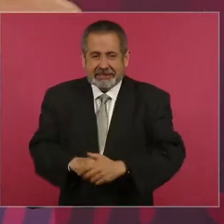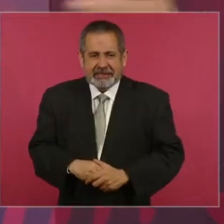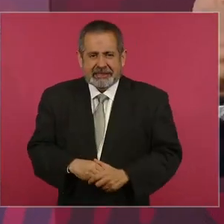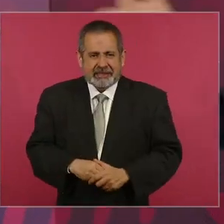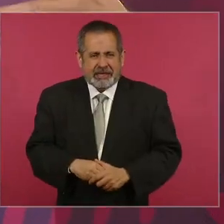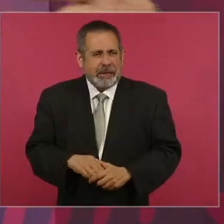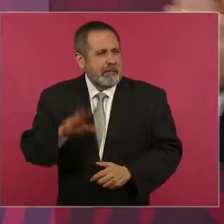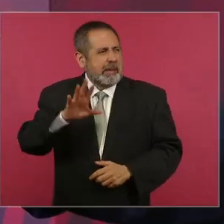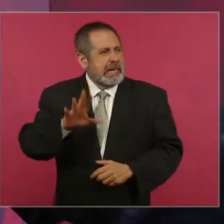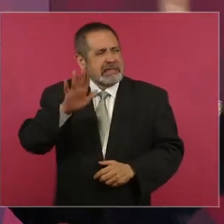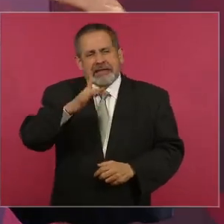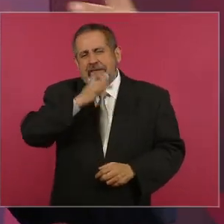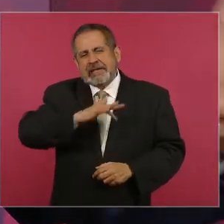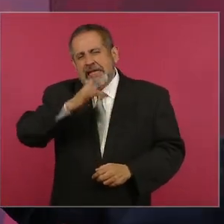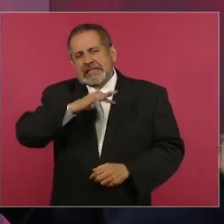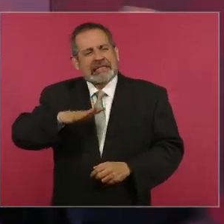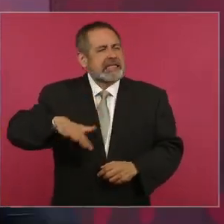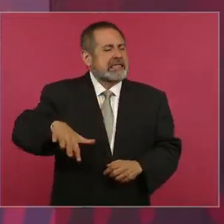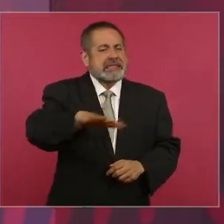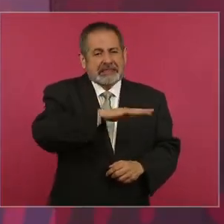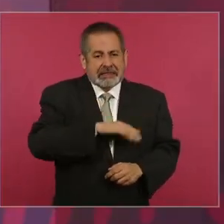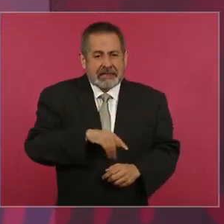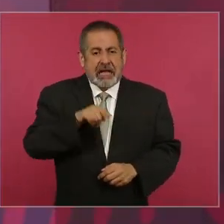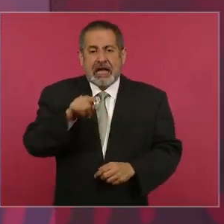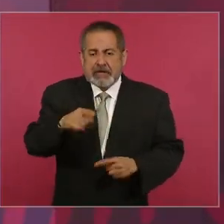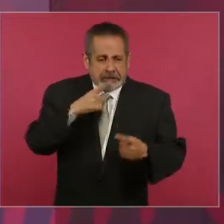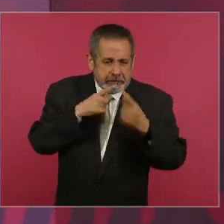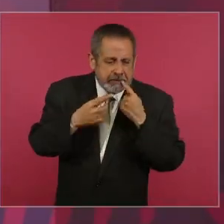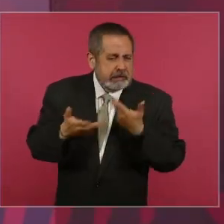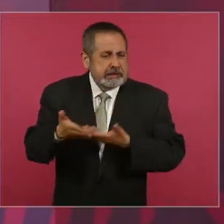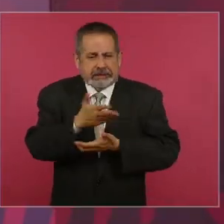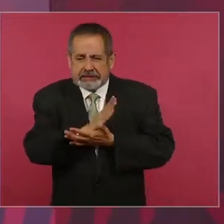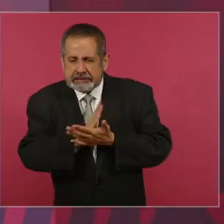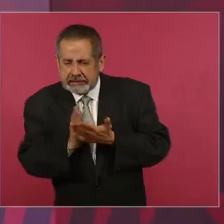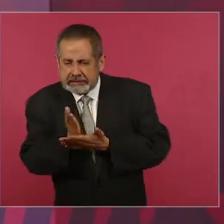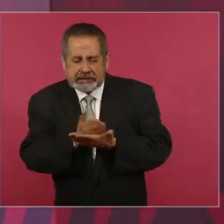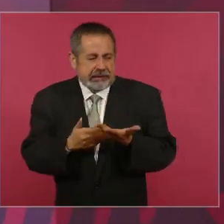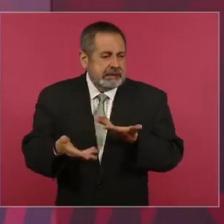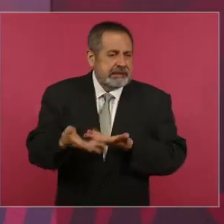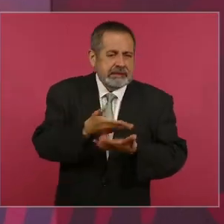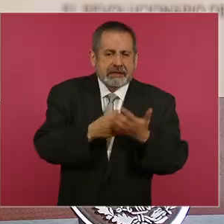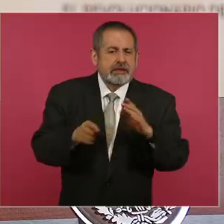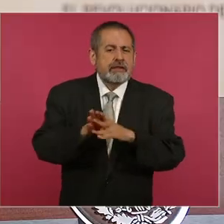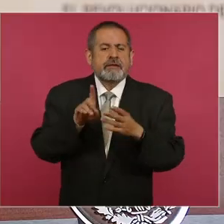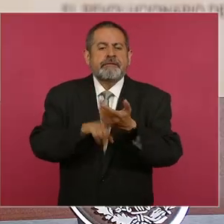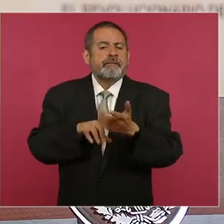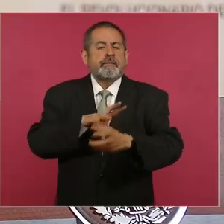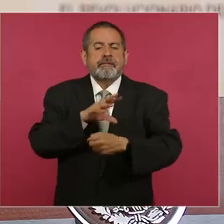Era una fiesta y ahí se llevaba a cabo el intercambio